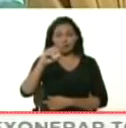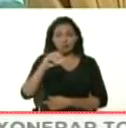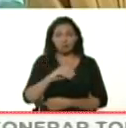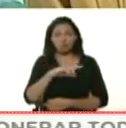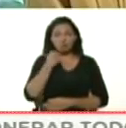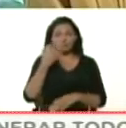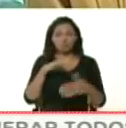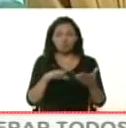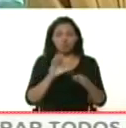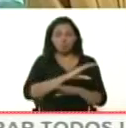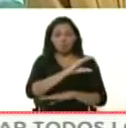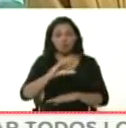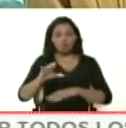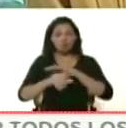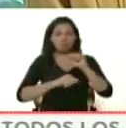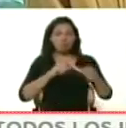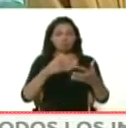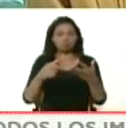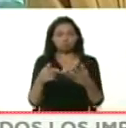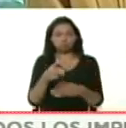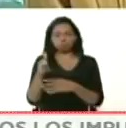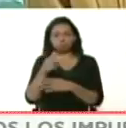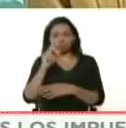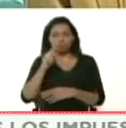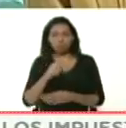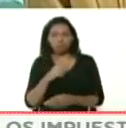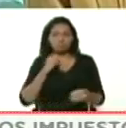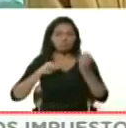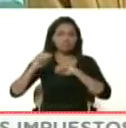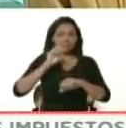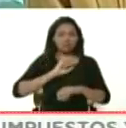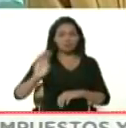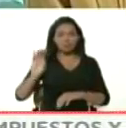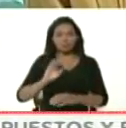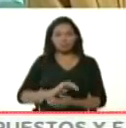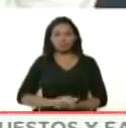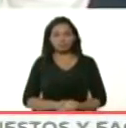Murió en el Caribe comprando unas armas para defender la patria.